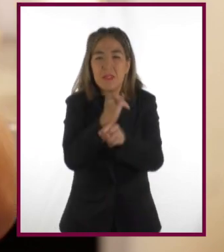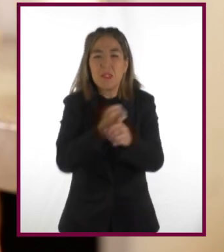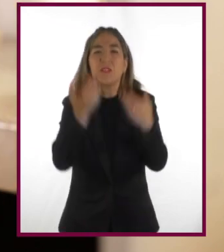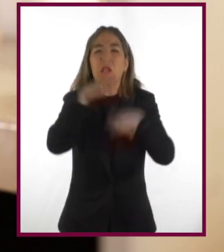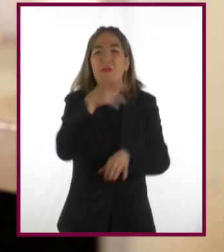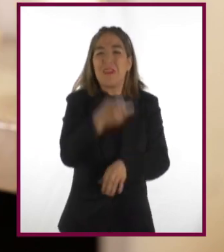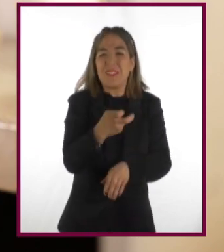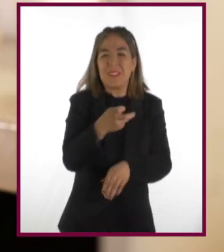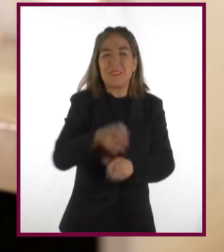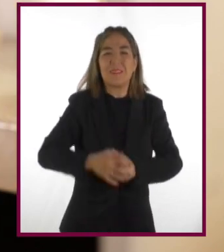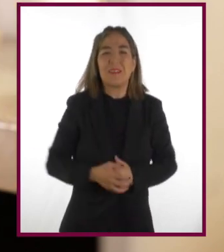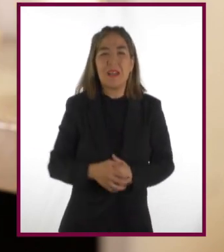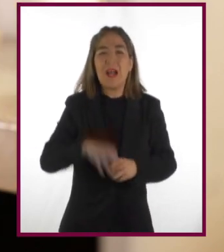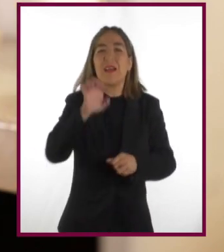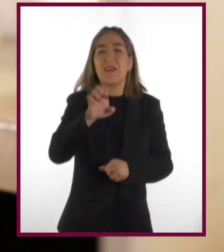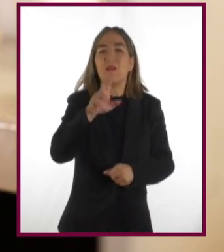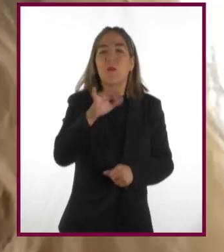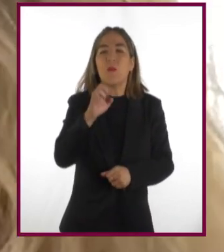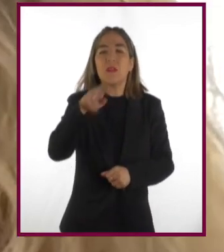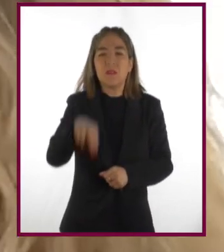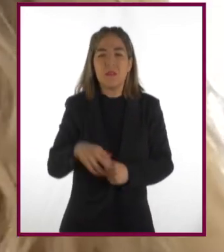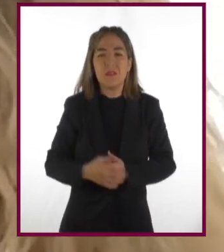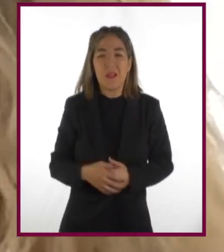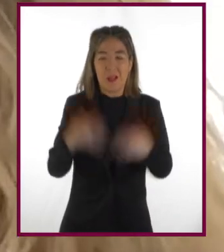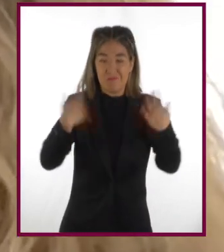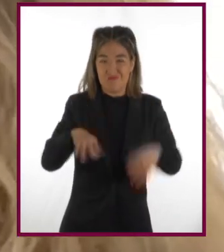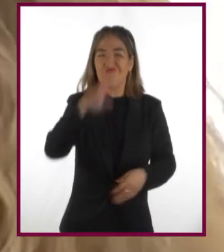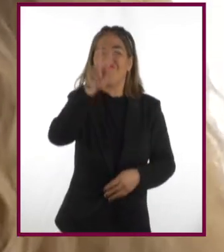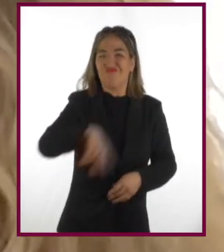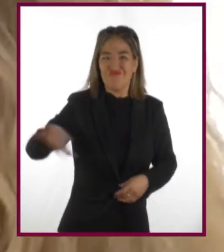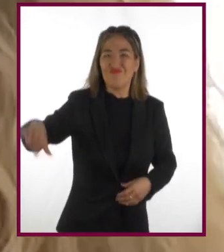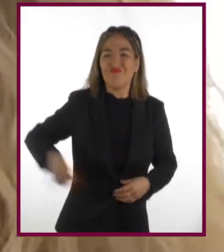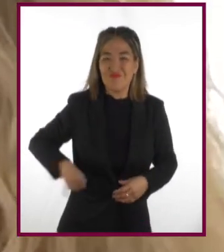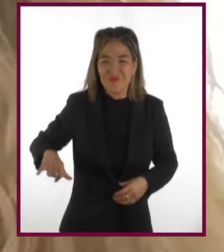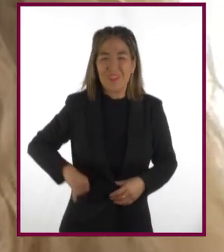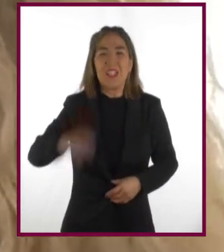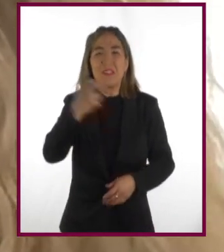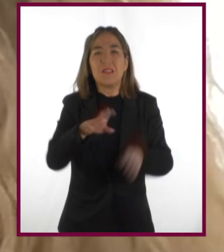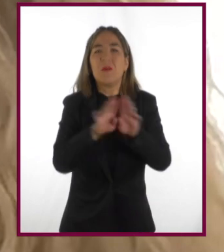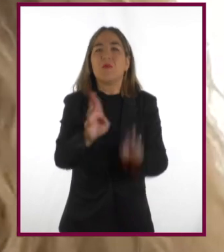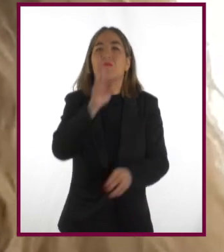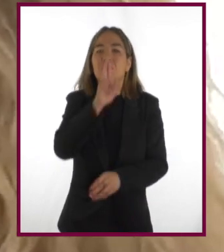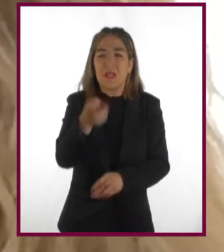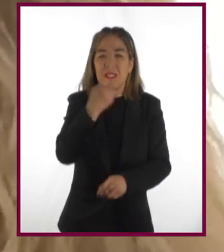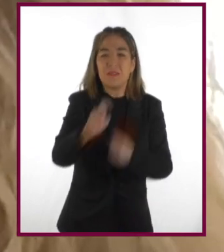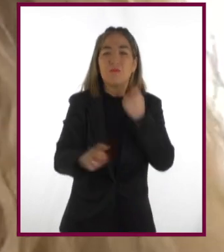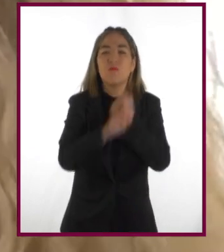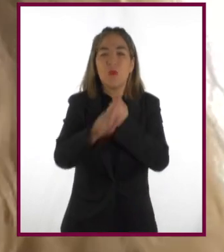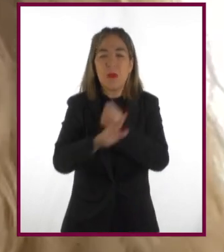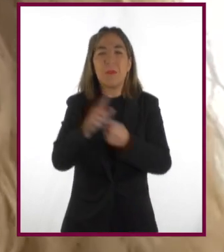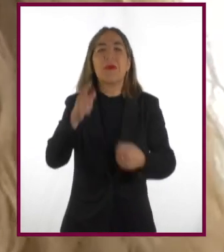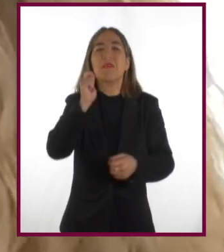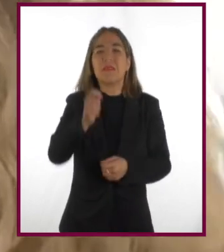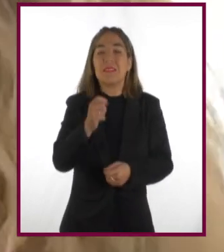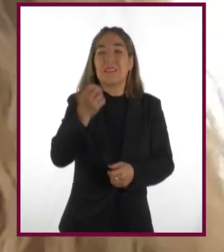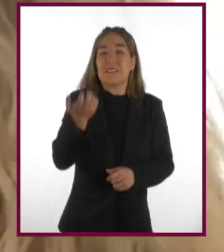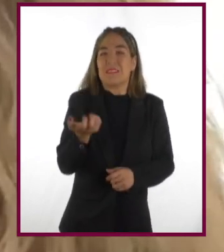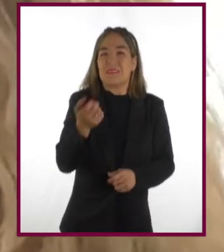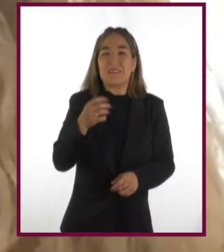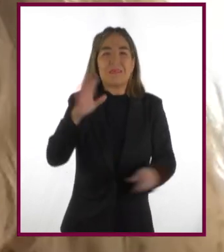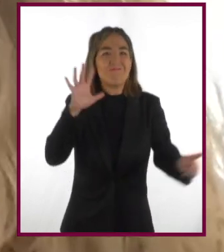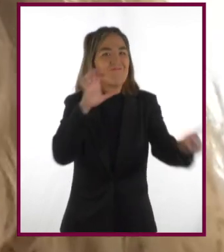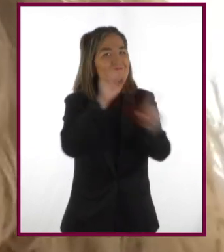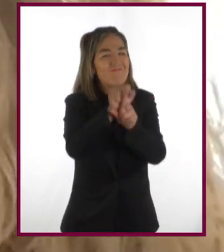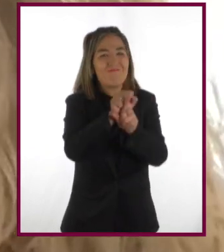para trabajar con este tipo de ecuaciones. Es realmente muy interesante trabajar en la solución de estos problemas porque es un